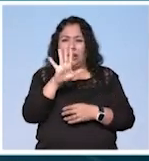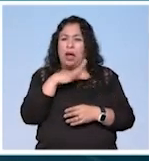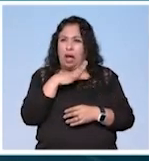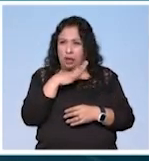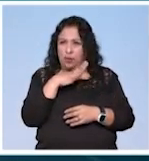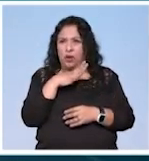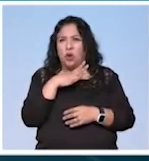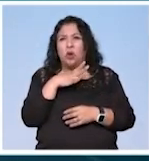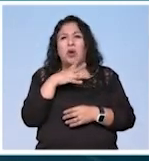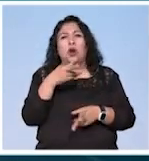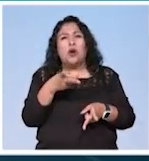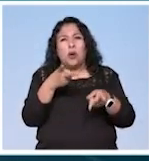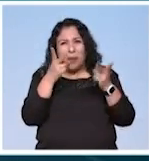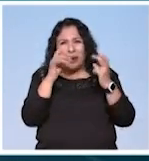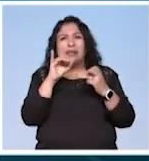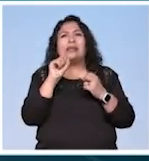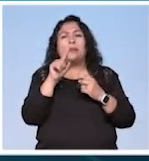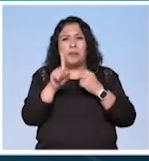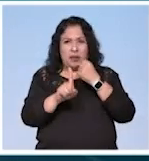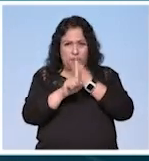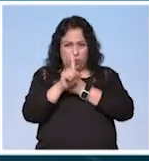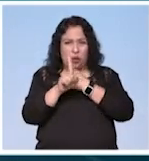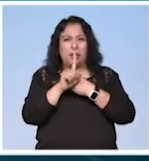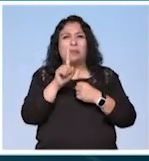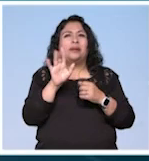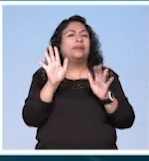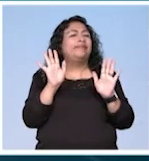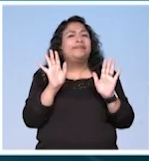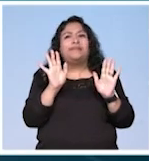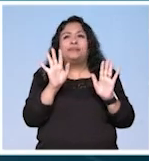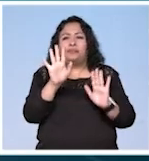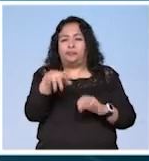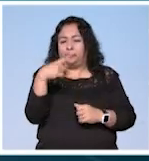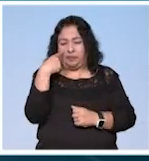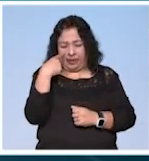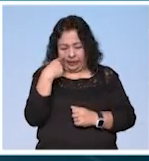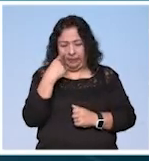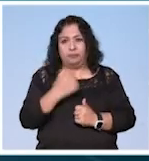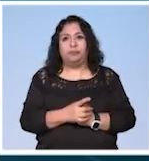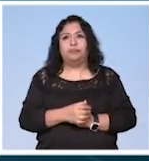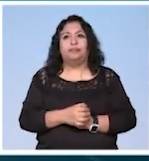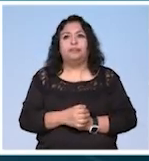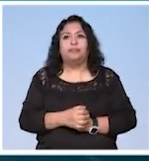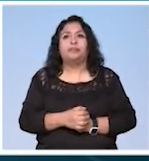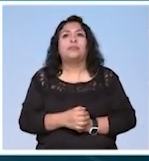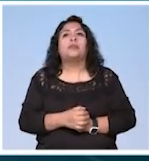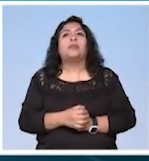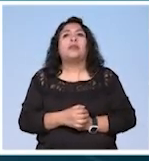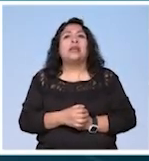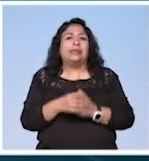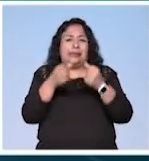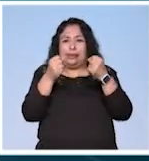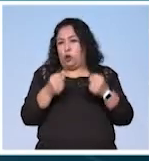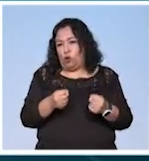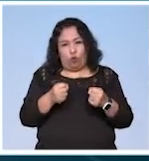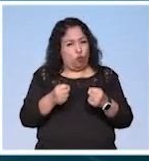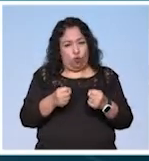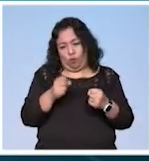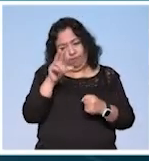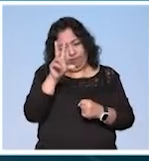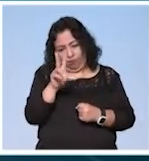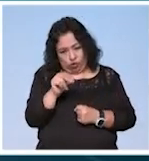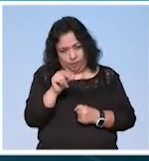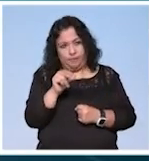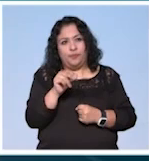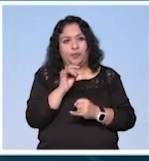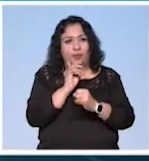hackeados ya también ha habido problemas de hackeo o sea es mira como como sitio seguro no es un sitio seguro